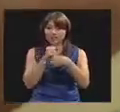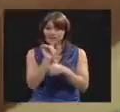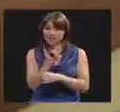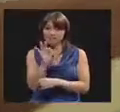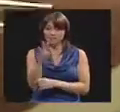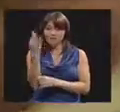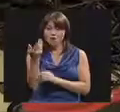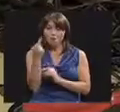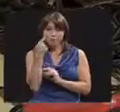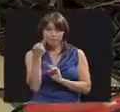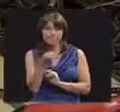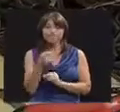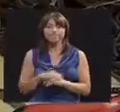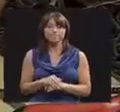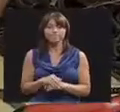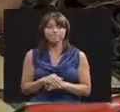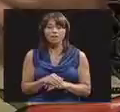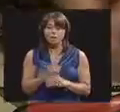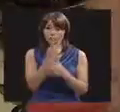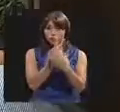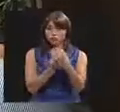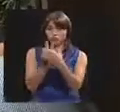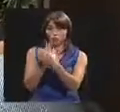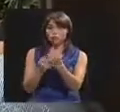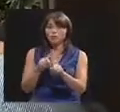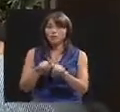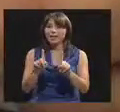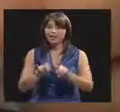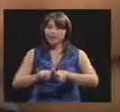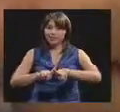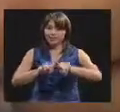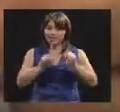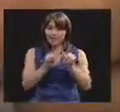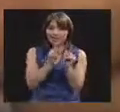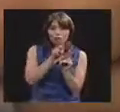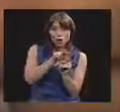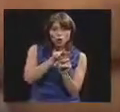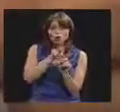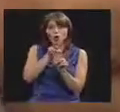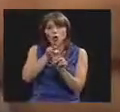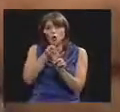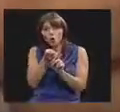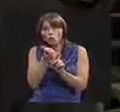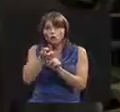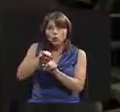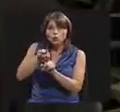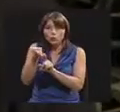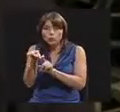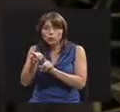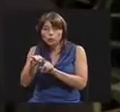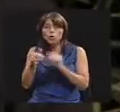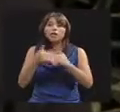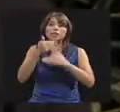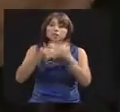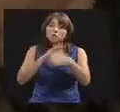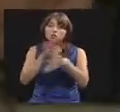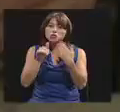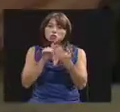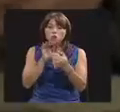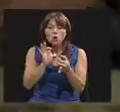de dos en dos, pero diferente cada uno. Y después se martilla todo y hasta el ganchito del arete para